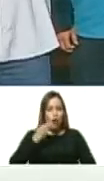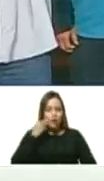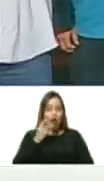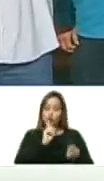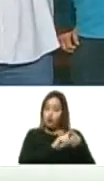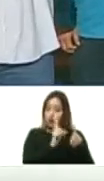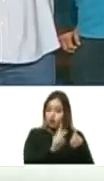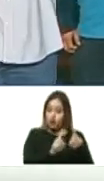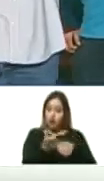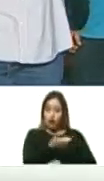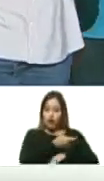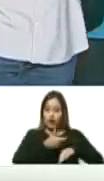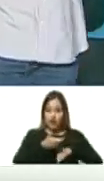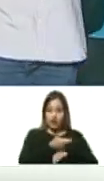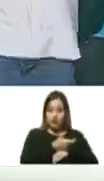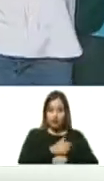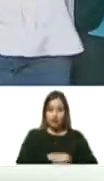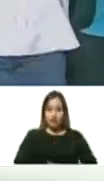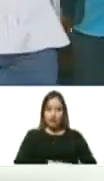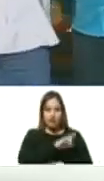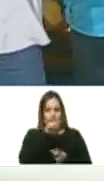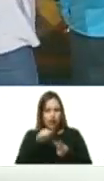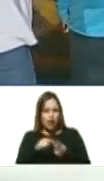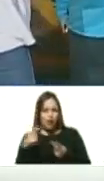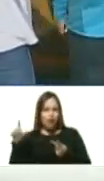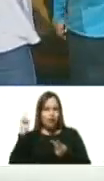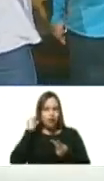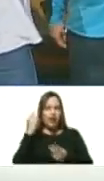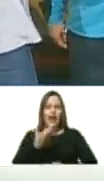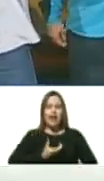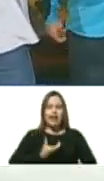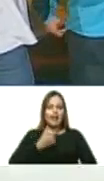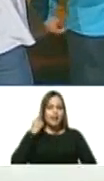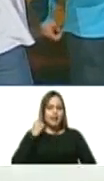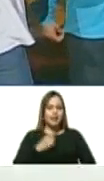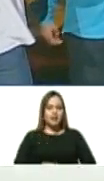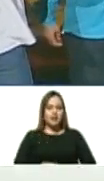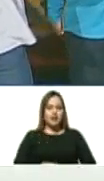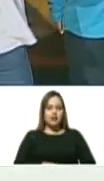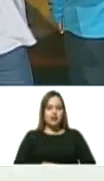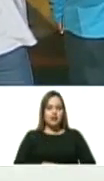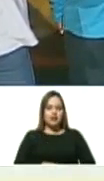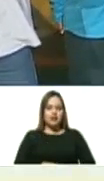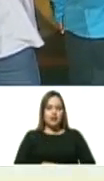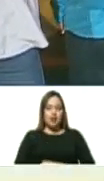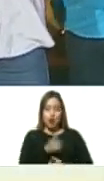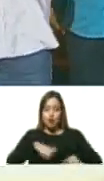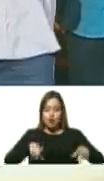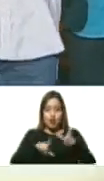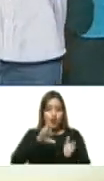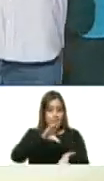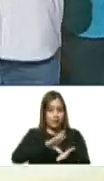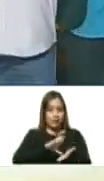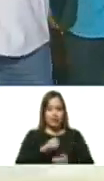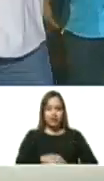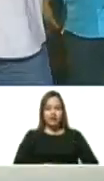gobernador y la otra alcaldesa de la capital. Igualmente se encuentran